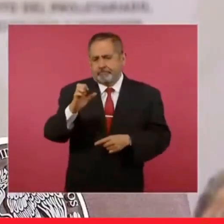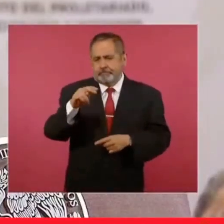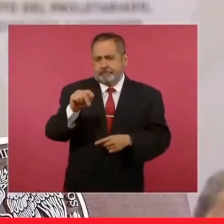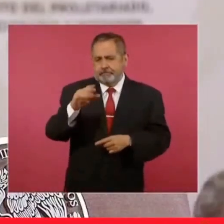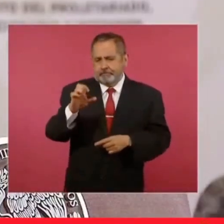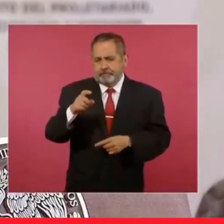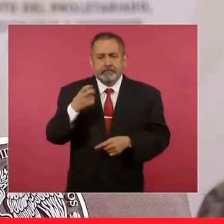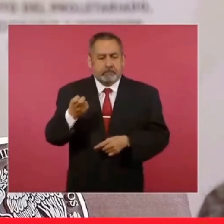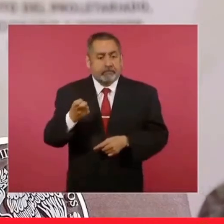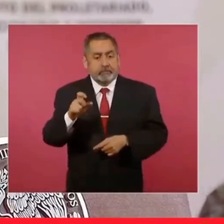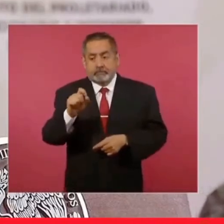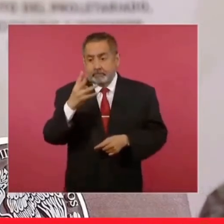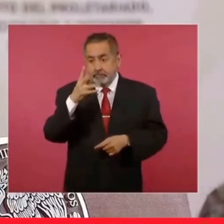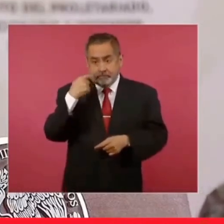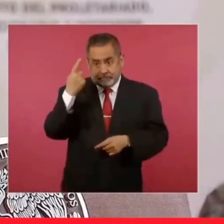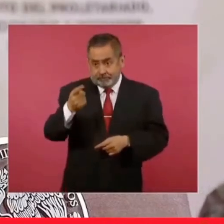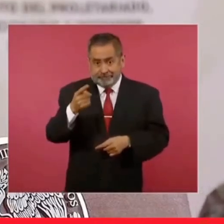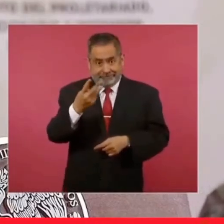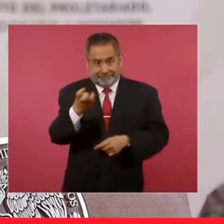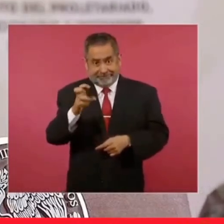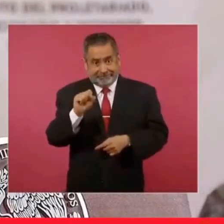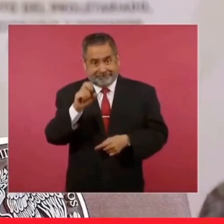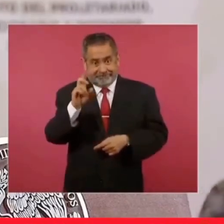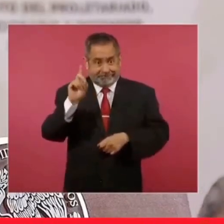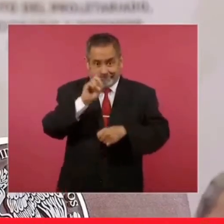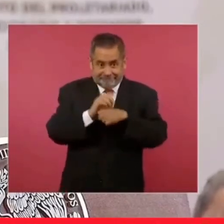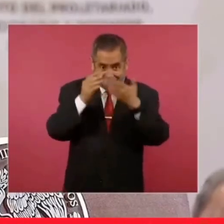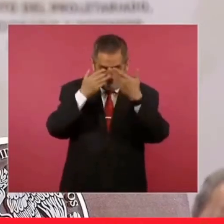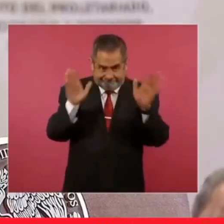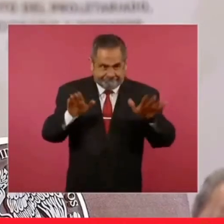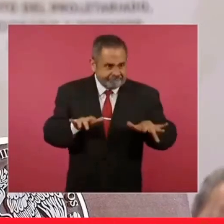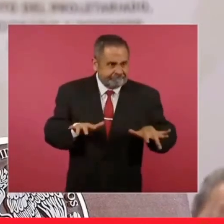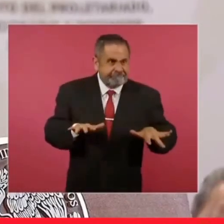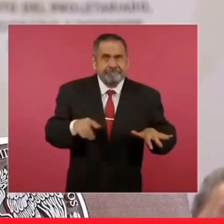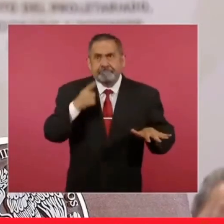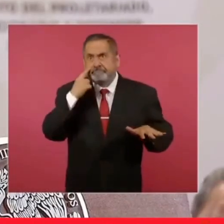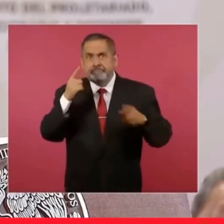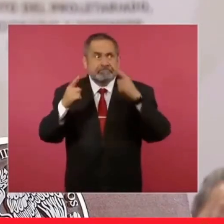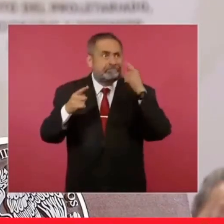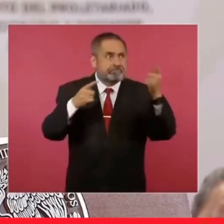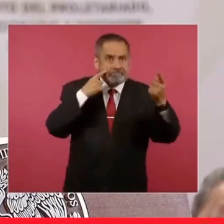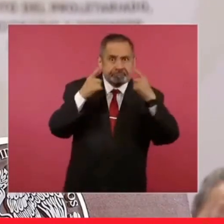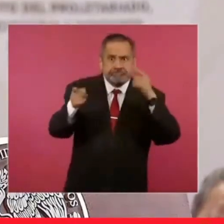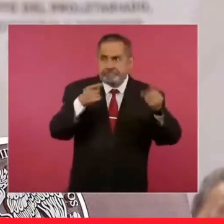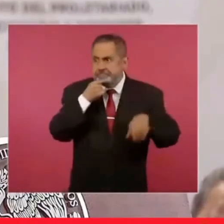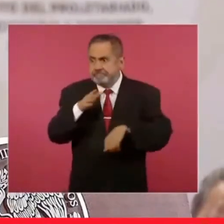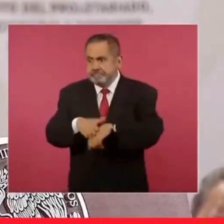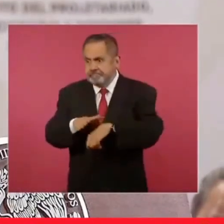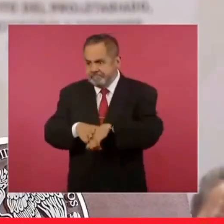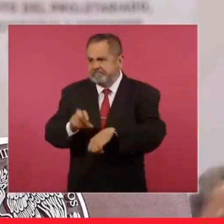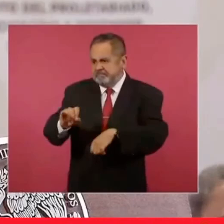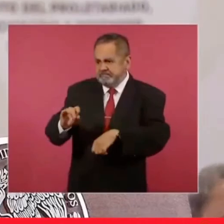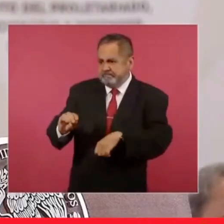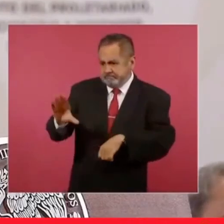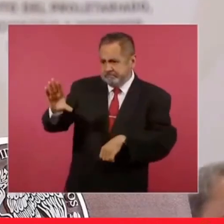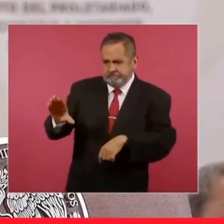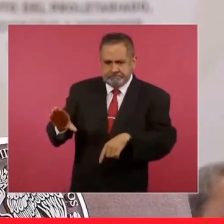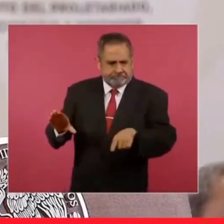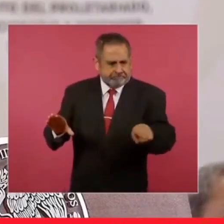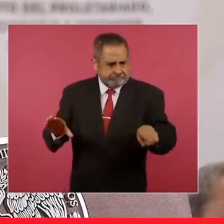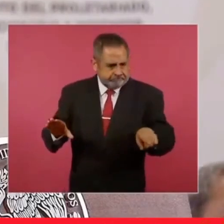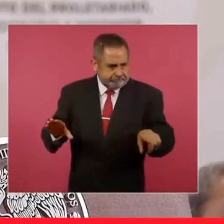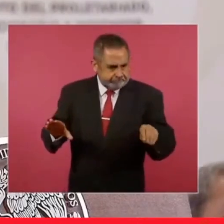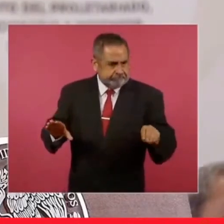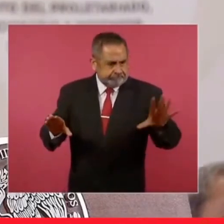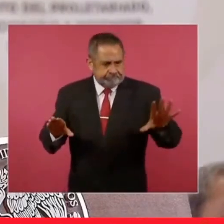horas del día, los 365 días del año. Damos instrucciones a los generadores del